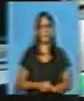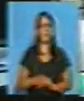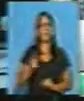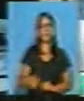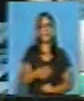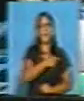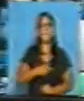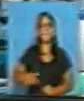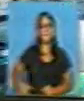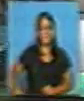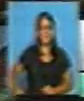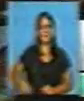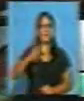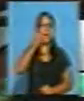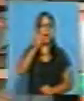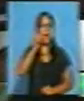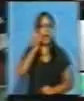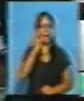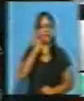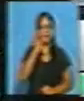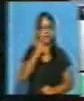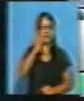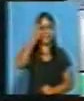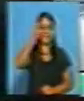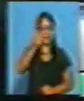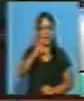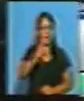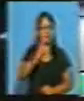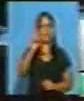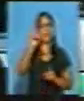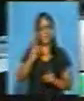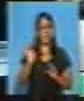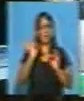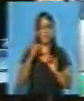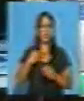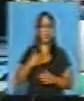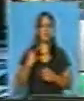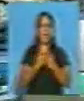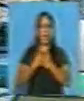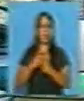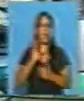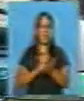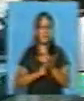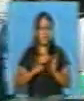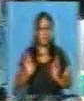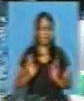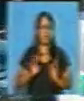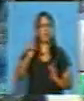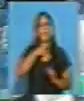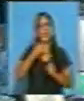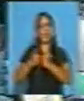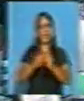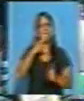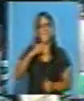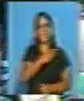presidente Lisandro Aguiar, fue confirmado por nuestro bloque y por los bloques que quisieron acompañar, y como